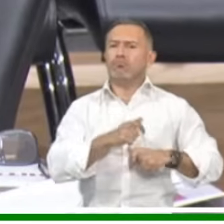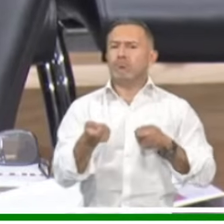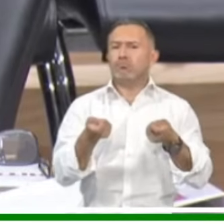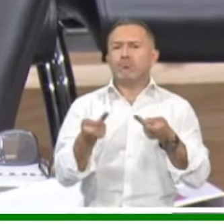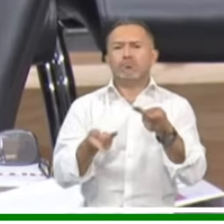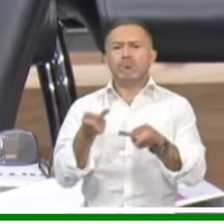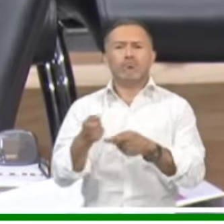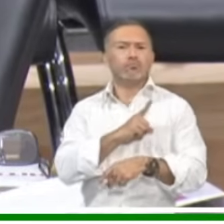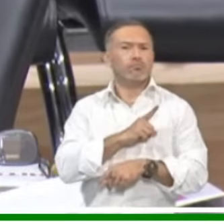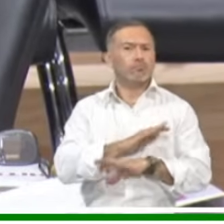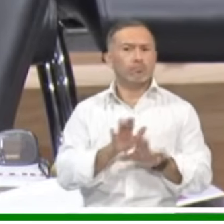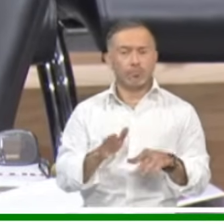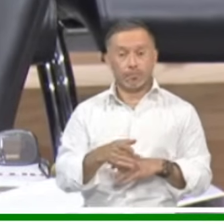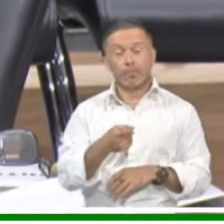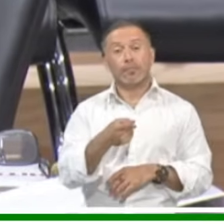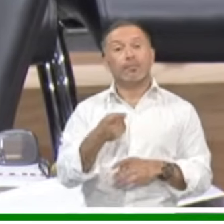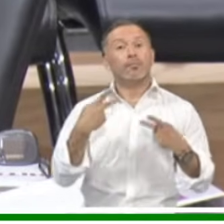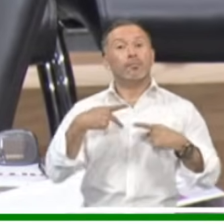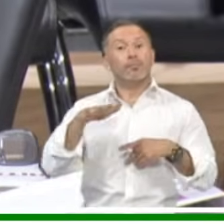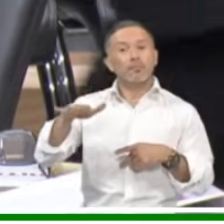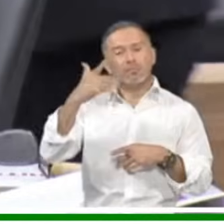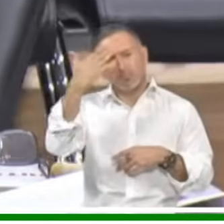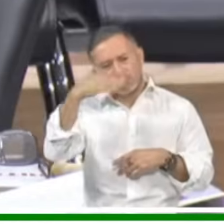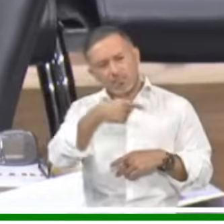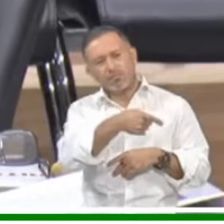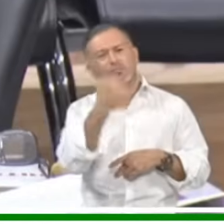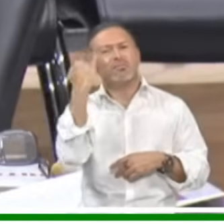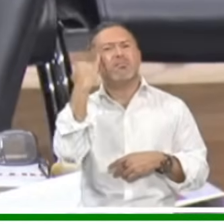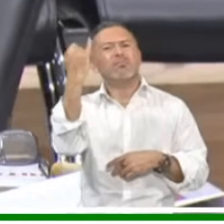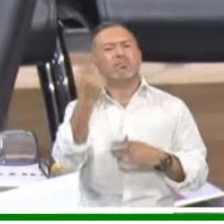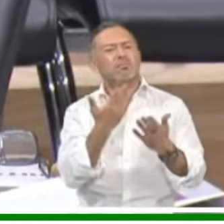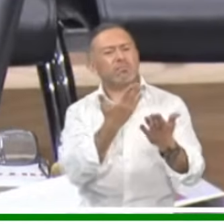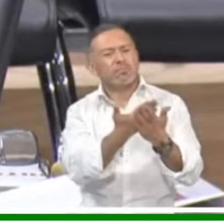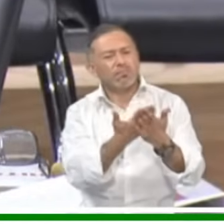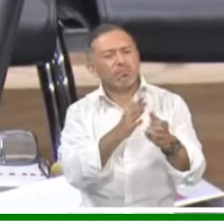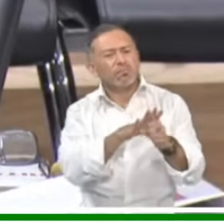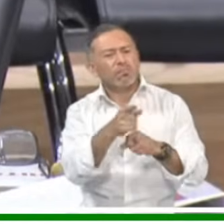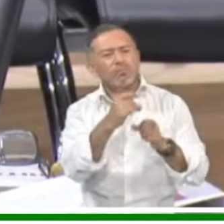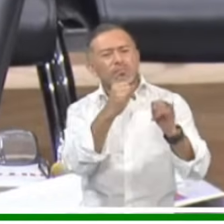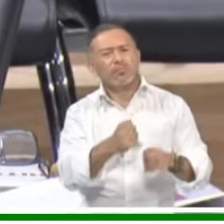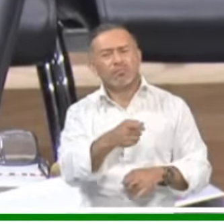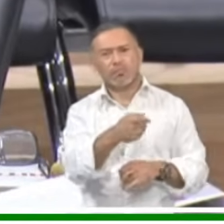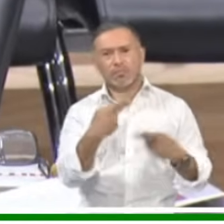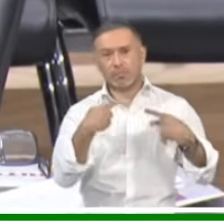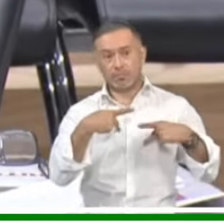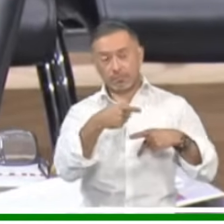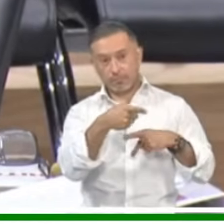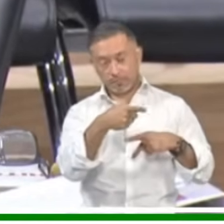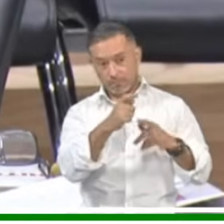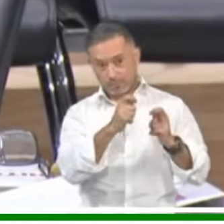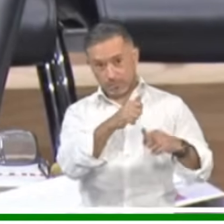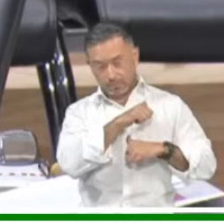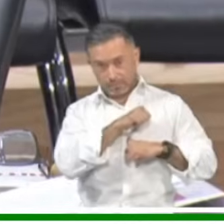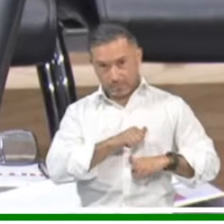ciudadanía tenga muy claro las ideas, las propuestas, la visión de quienes aspiran a encabezar